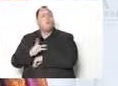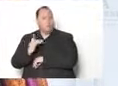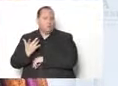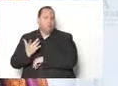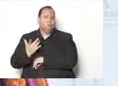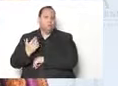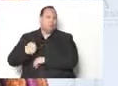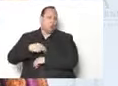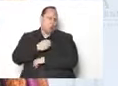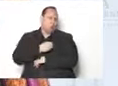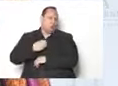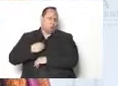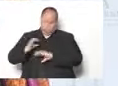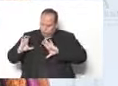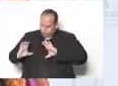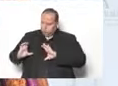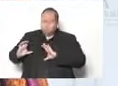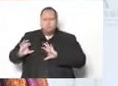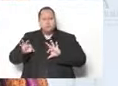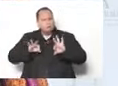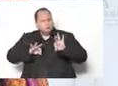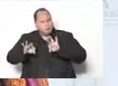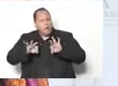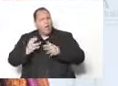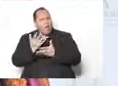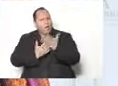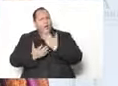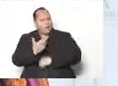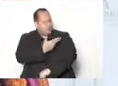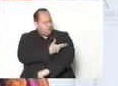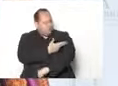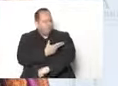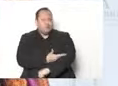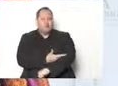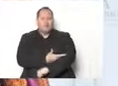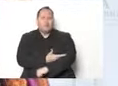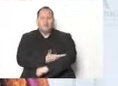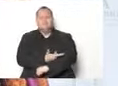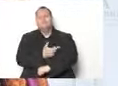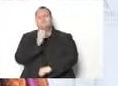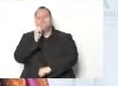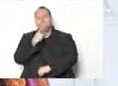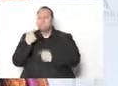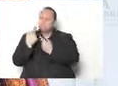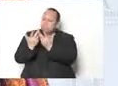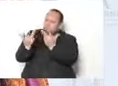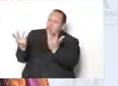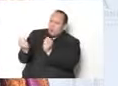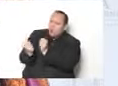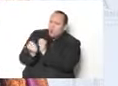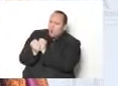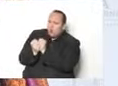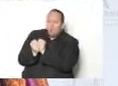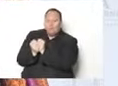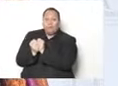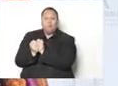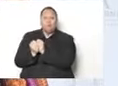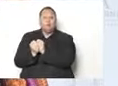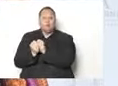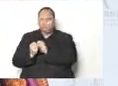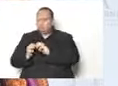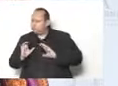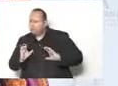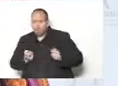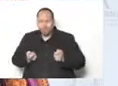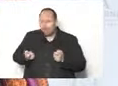principal obligación, trabajar con honestidad y junto con la gente. En esta defensa de